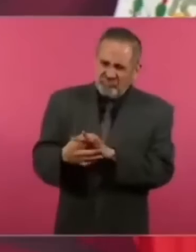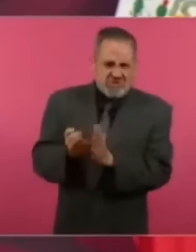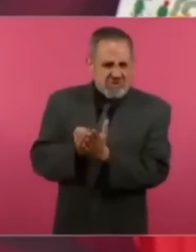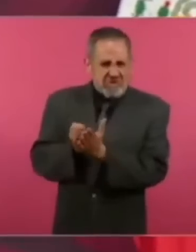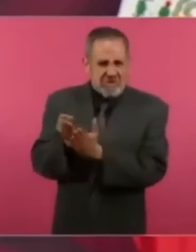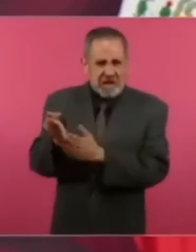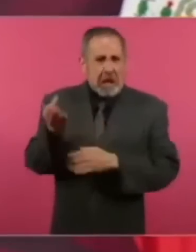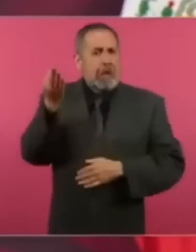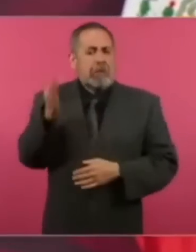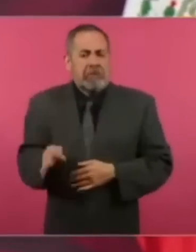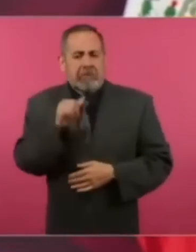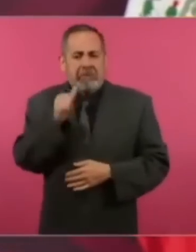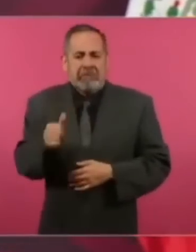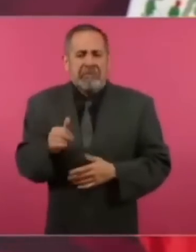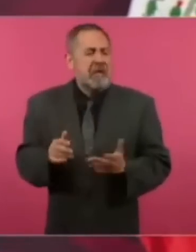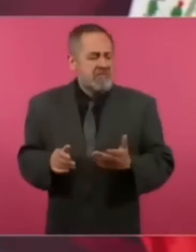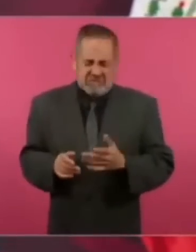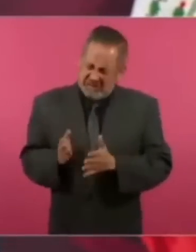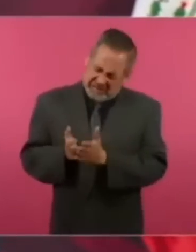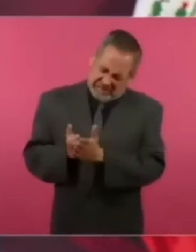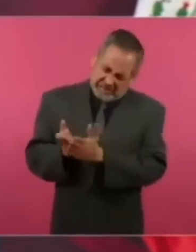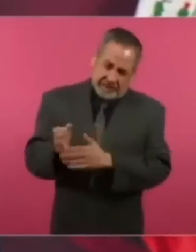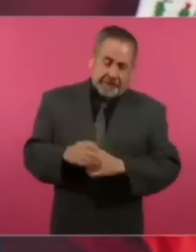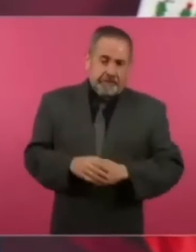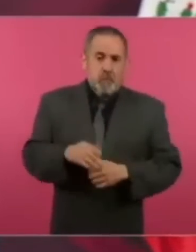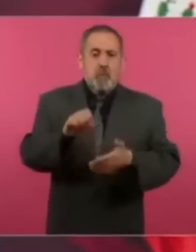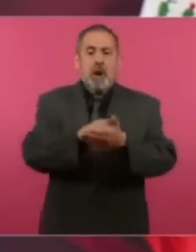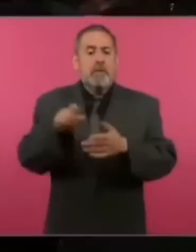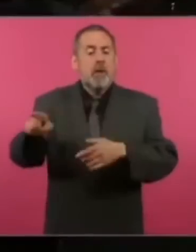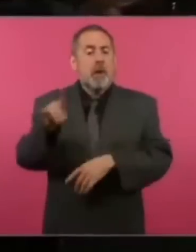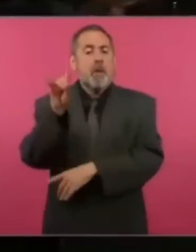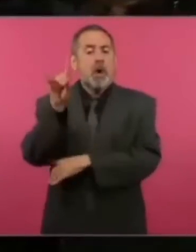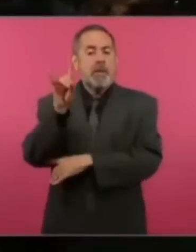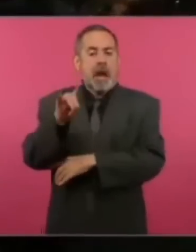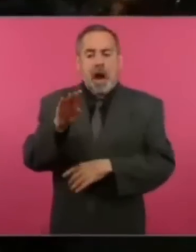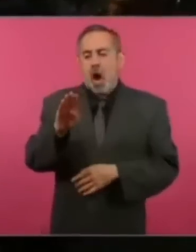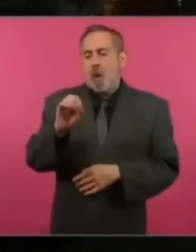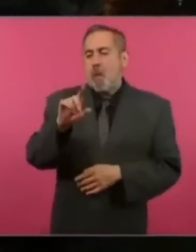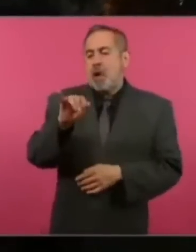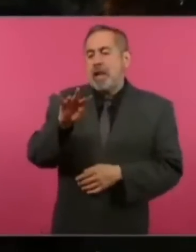Hay un ejemplo, el de Bolivia,